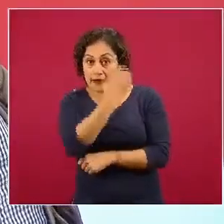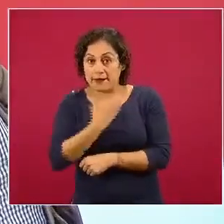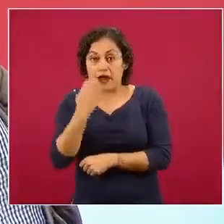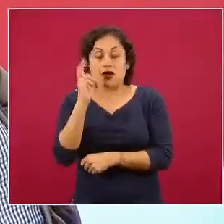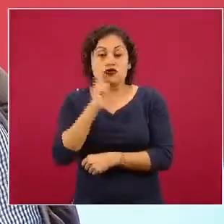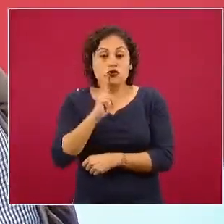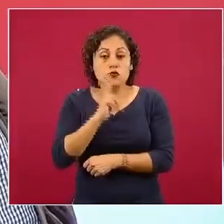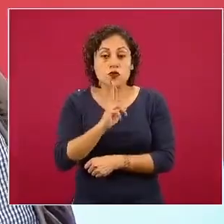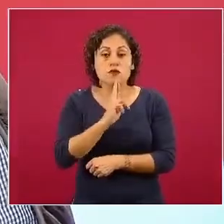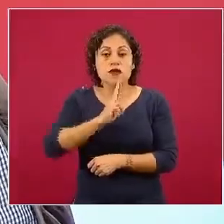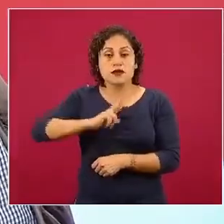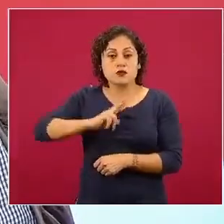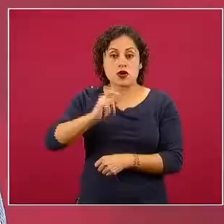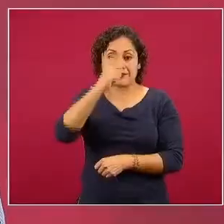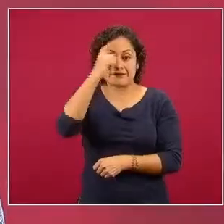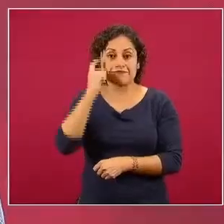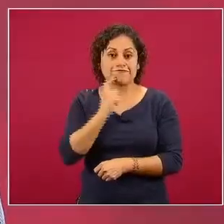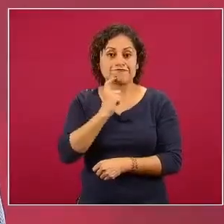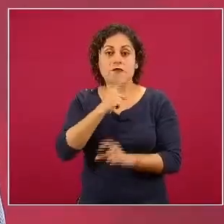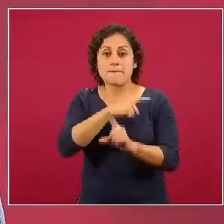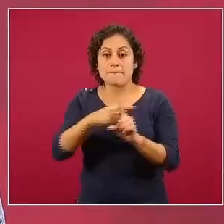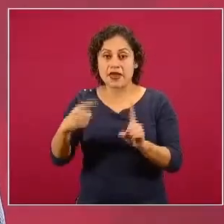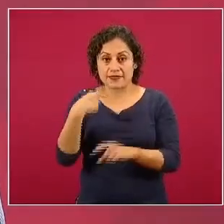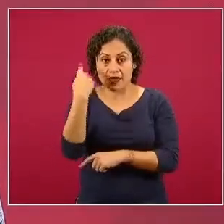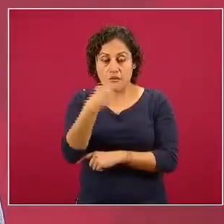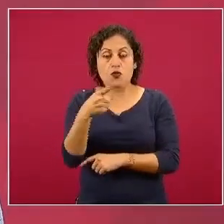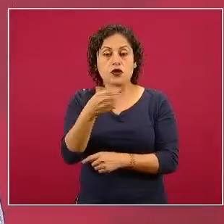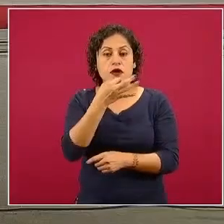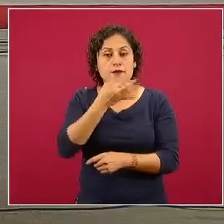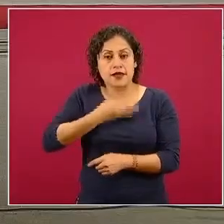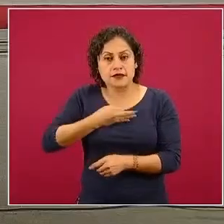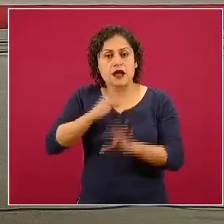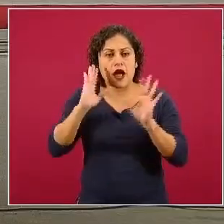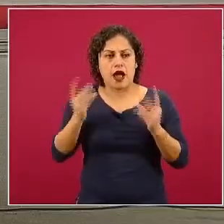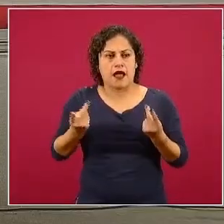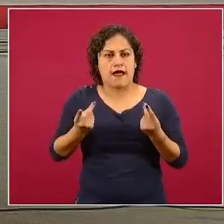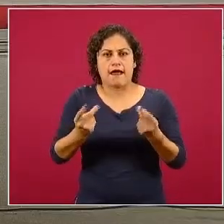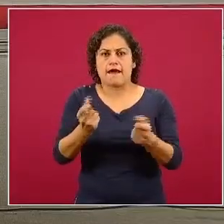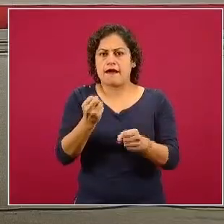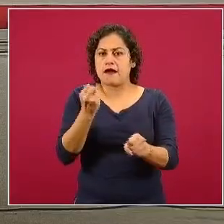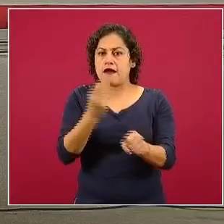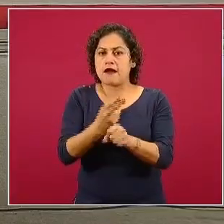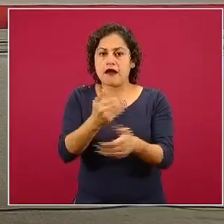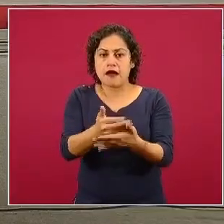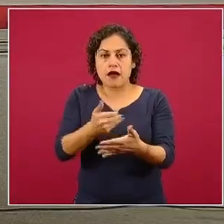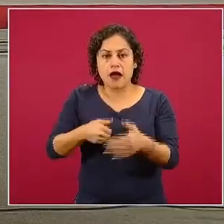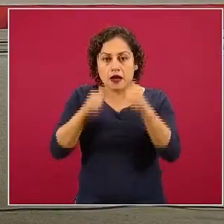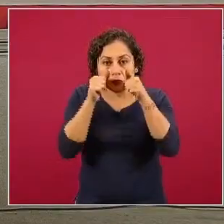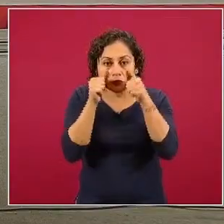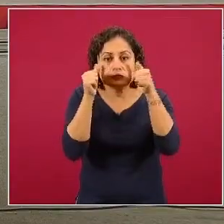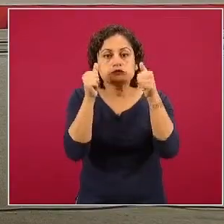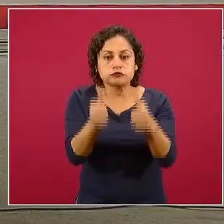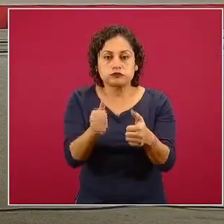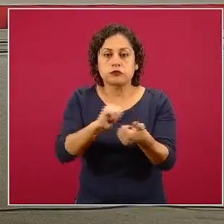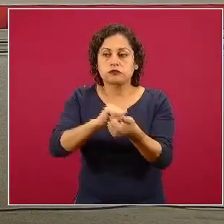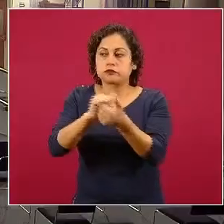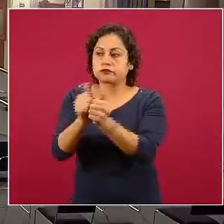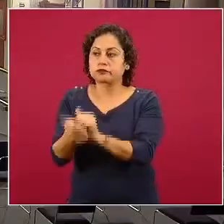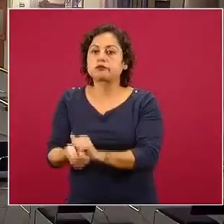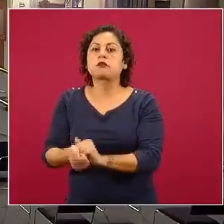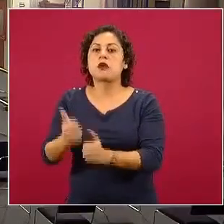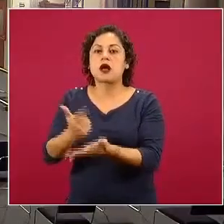acciones mucho más directas y que en su momento van dirigidas a evitar estas complicaciones de las que estamos